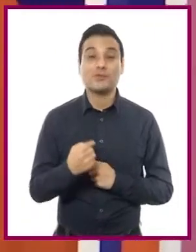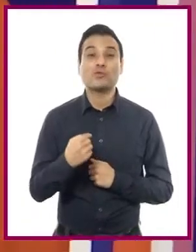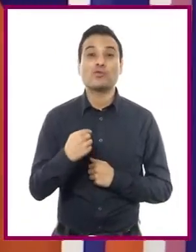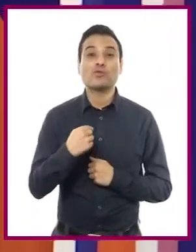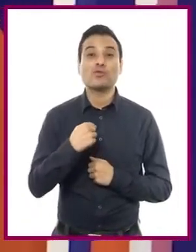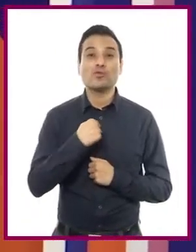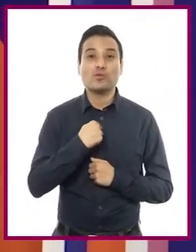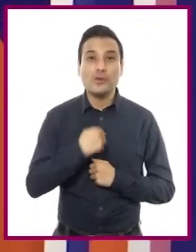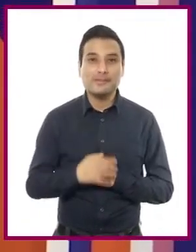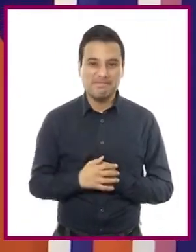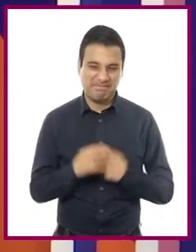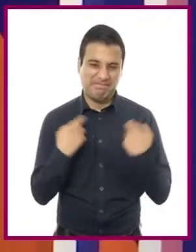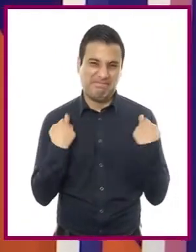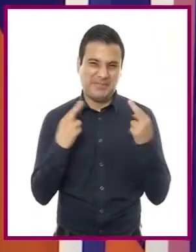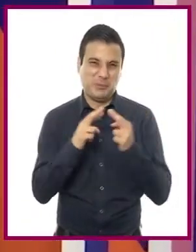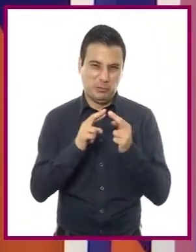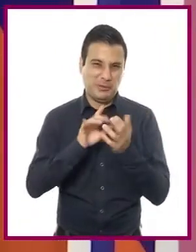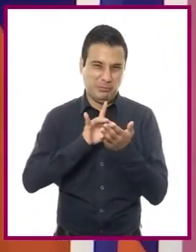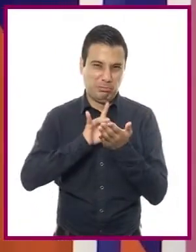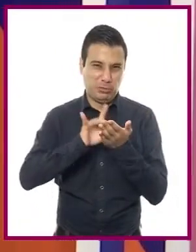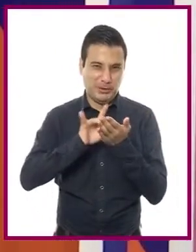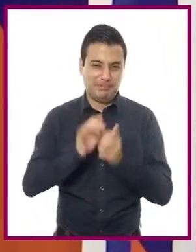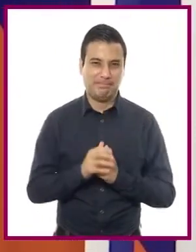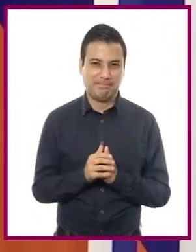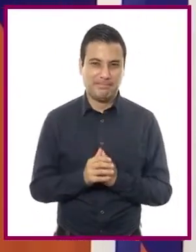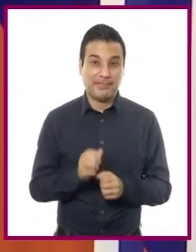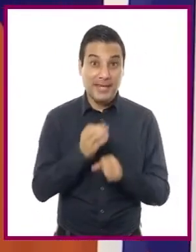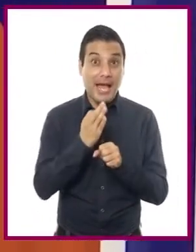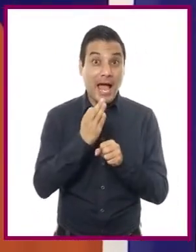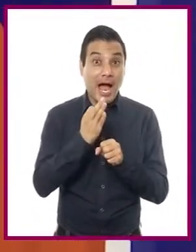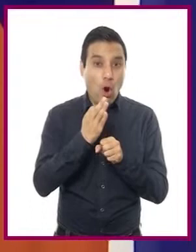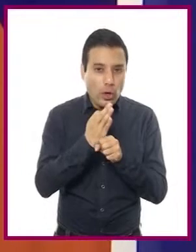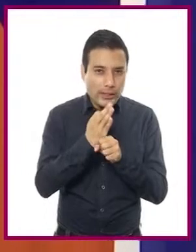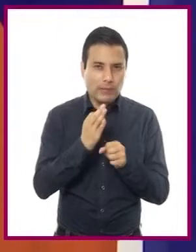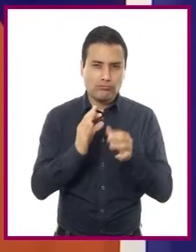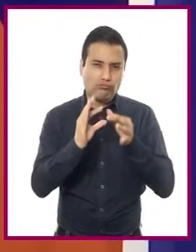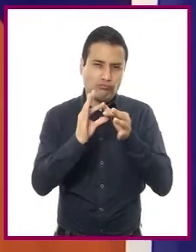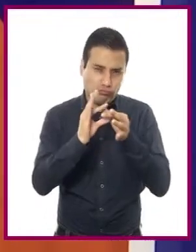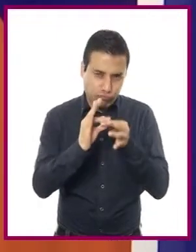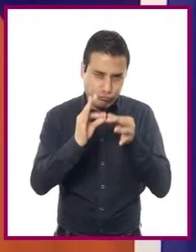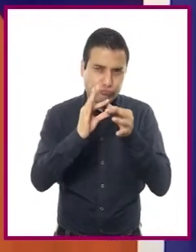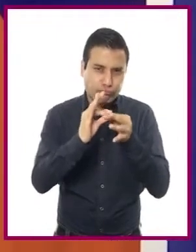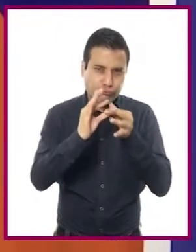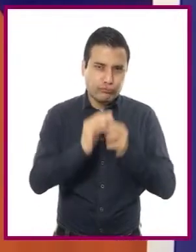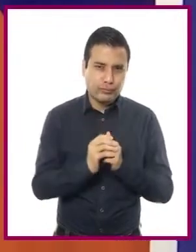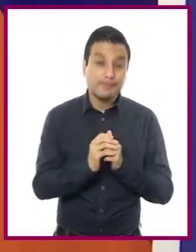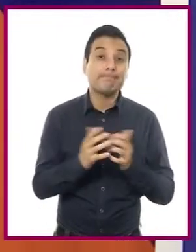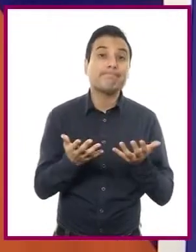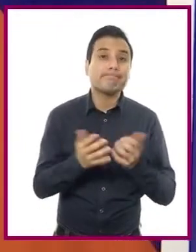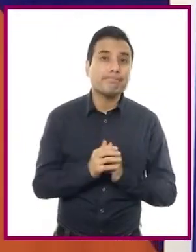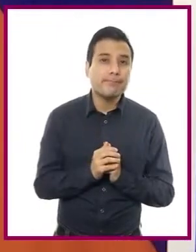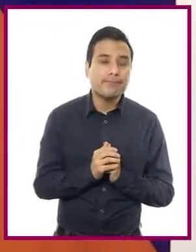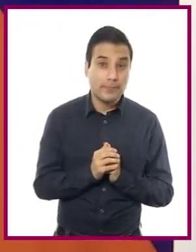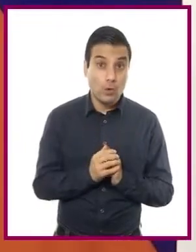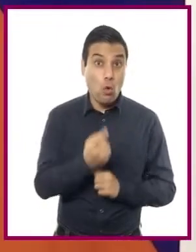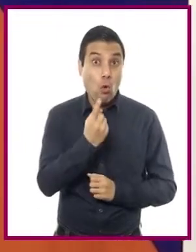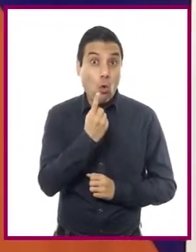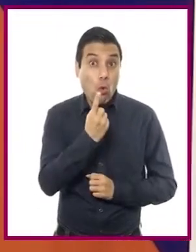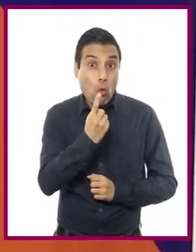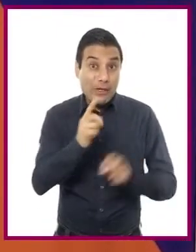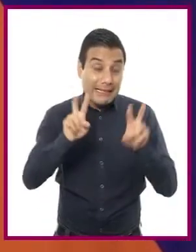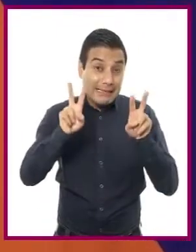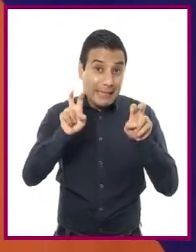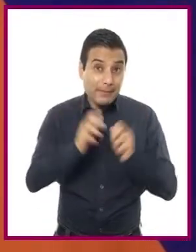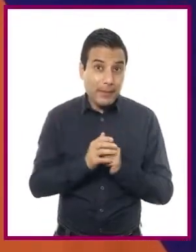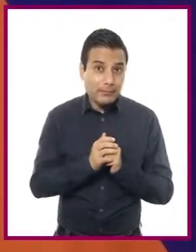profesor Eric Ruiz Ezástiga. Dedicaremos los siguientes minutos a hablar sobre las formas de expresar un tema en